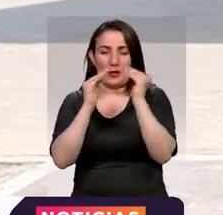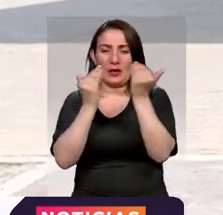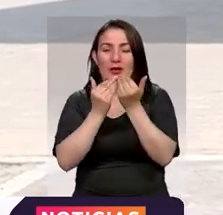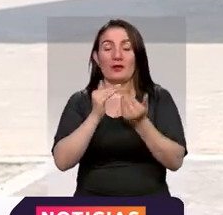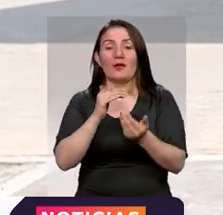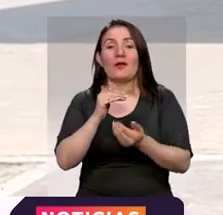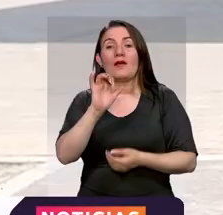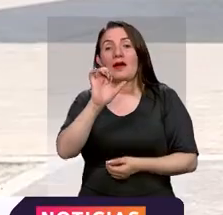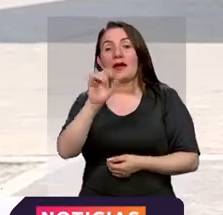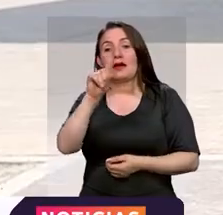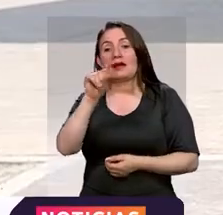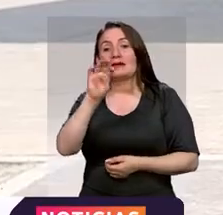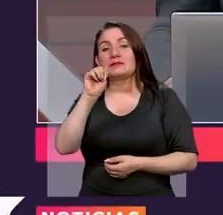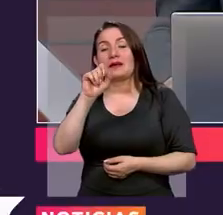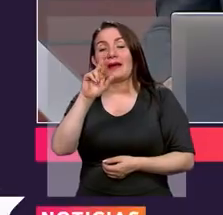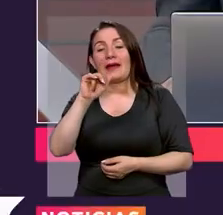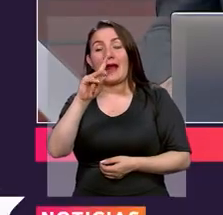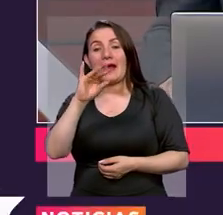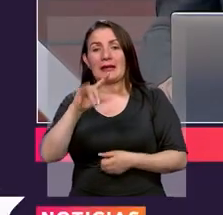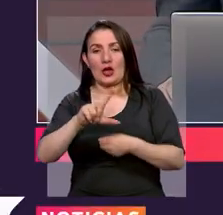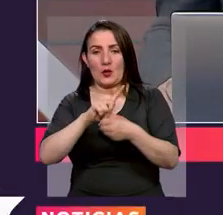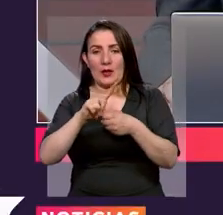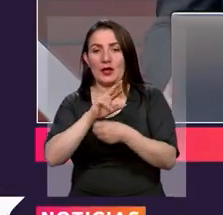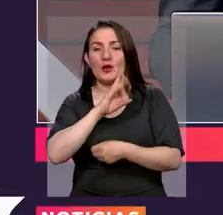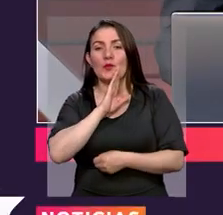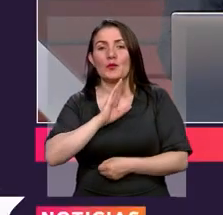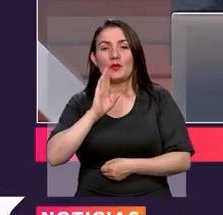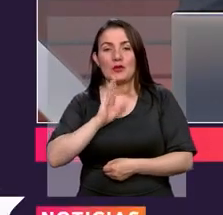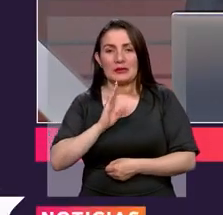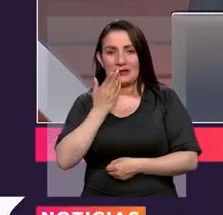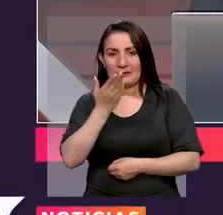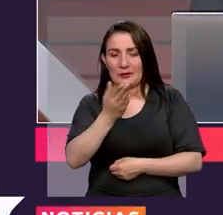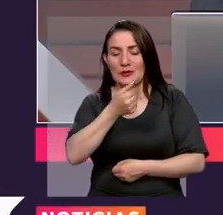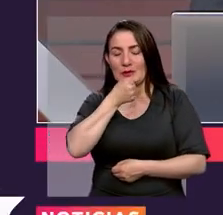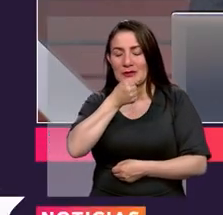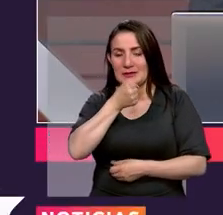Esmeralda Arboleda Cadavid, localidad Bosa. Alejandro Rincón, Noticias Capital.